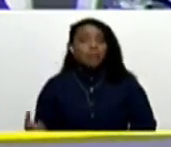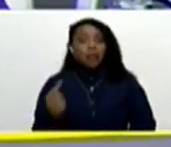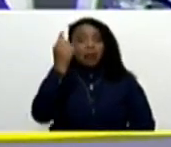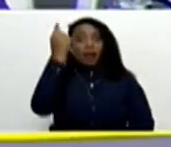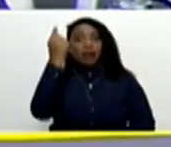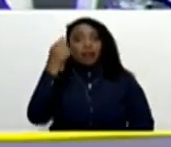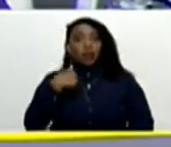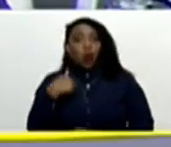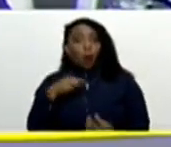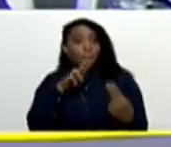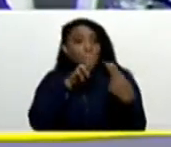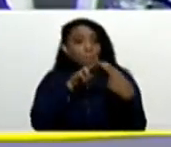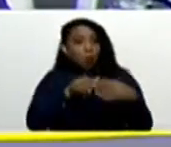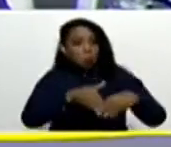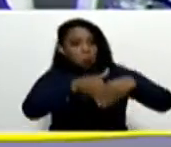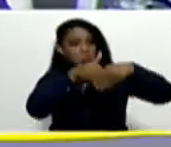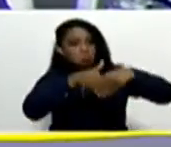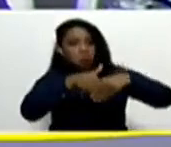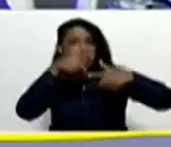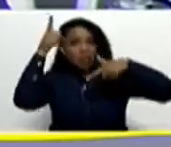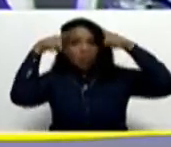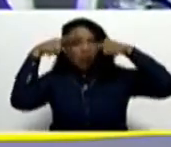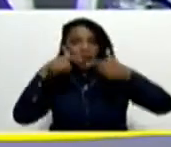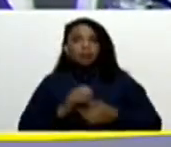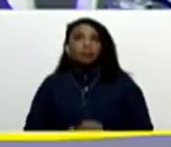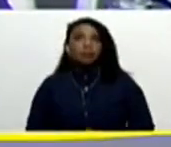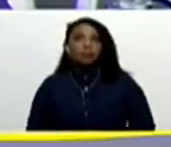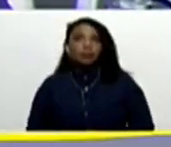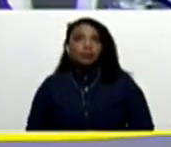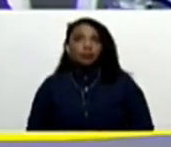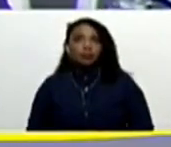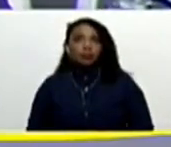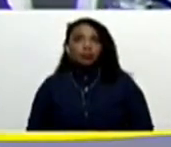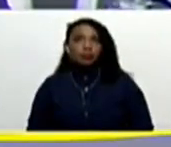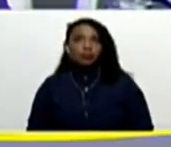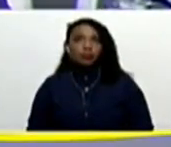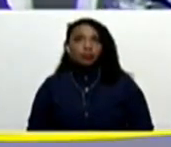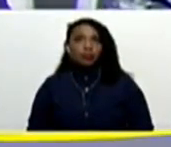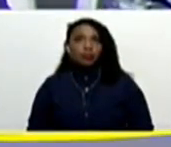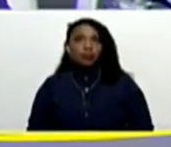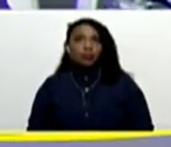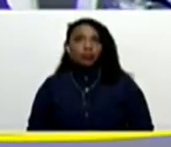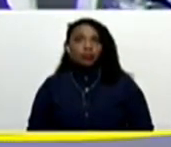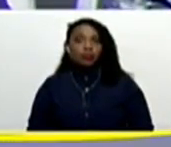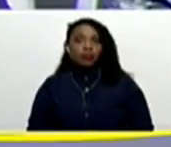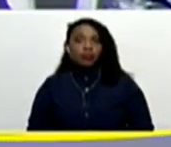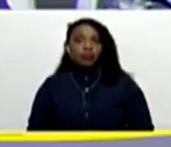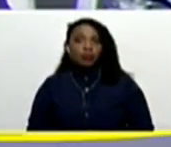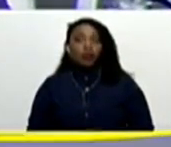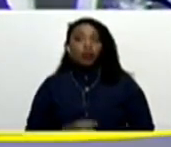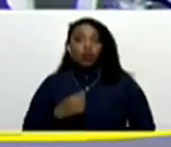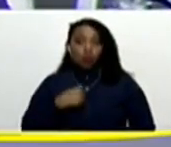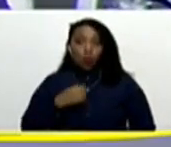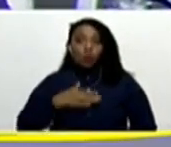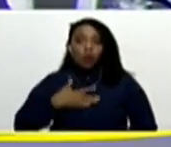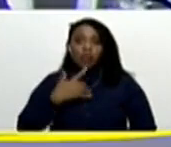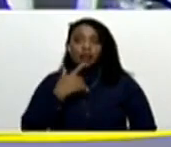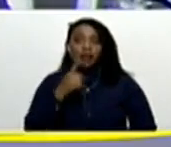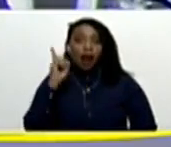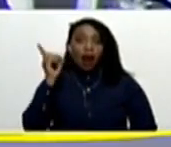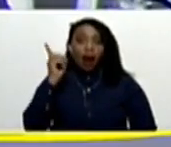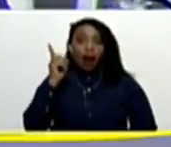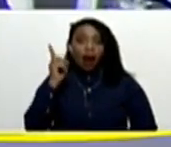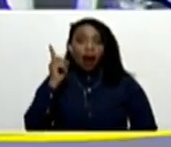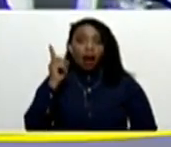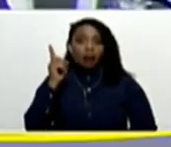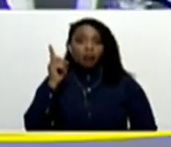Hugo Chávez. And I can say to you that he was a very sincere gentleman. Y les puedo decir que fue un